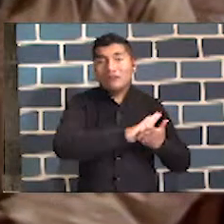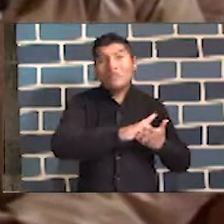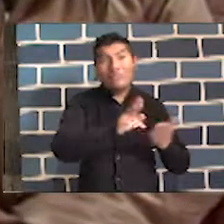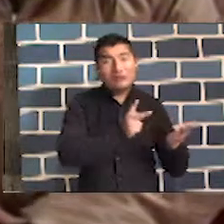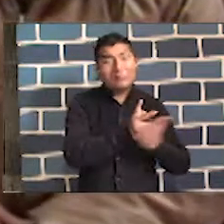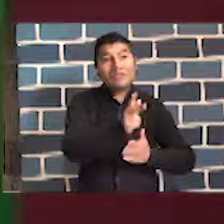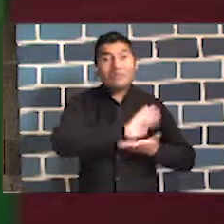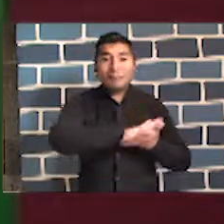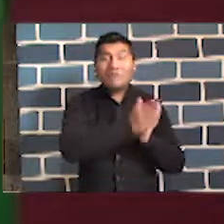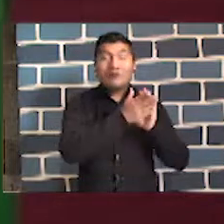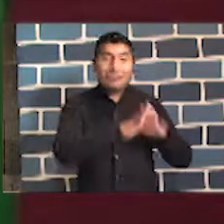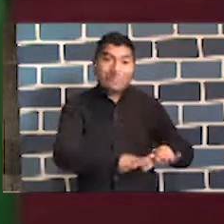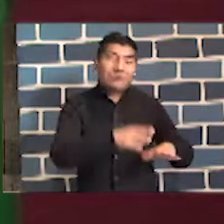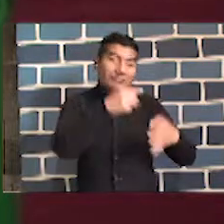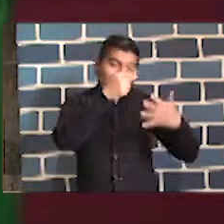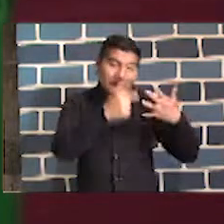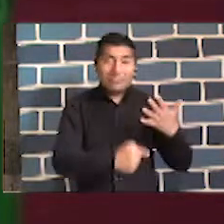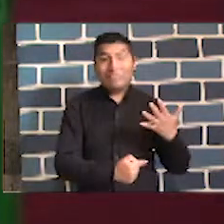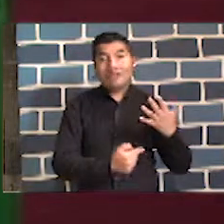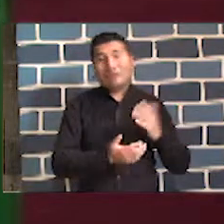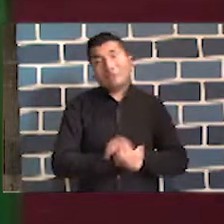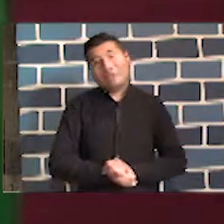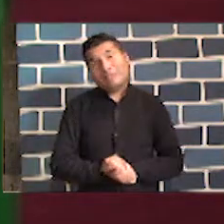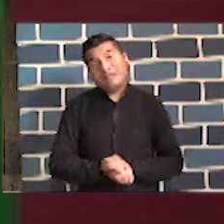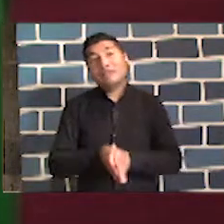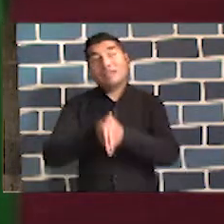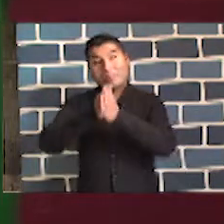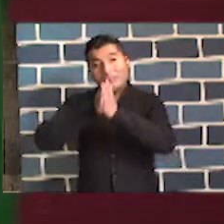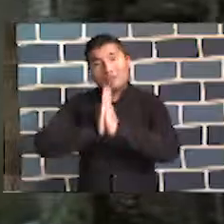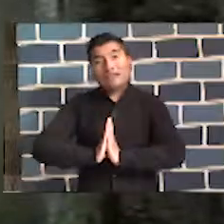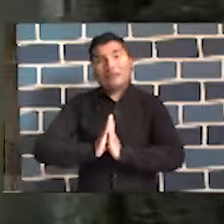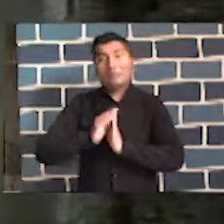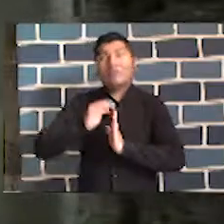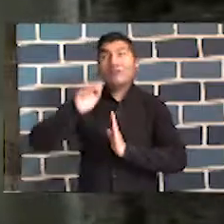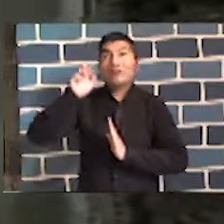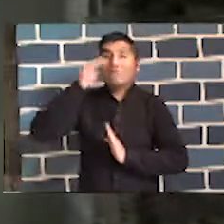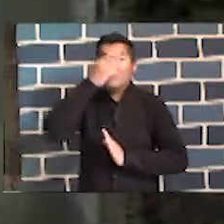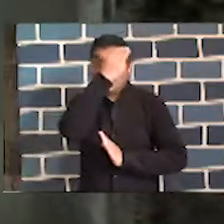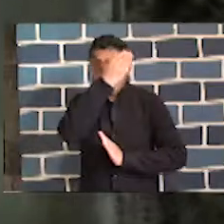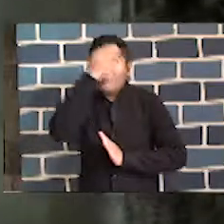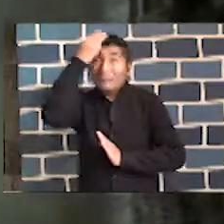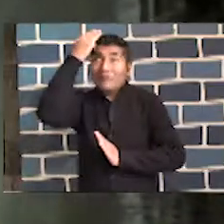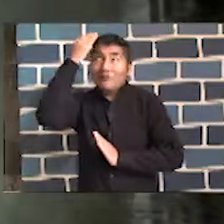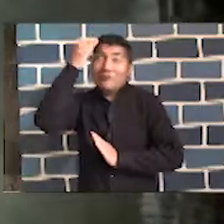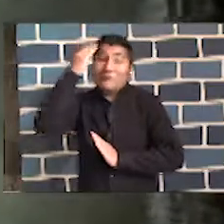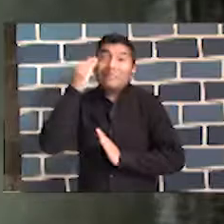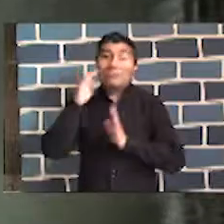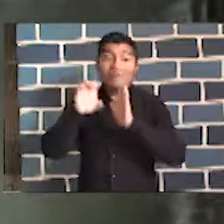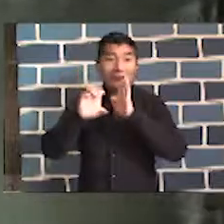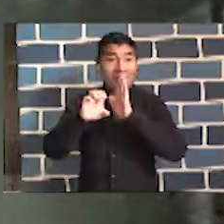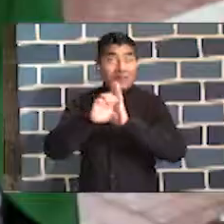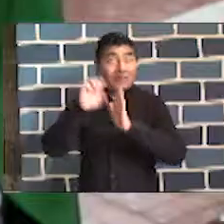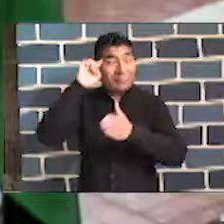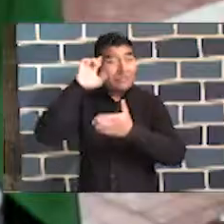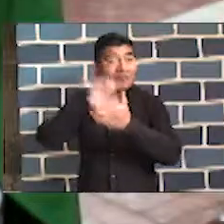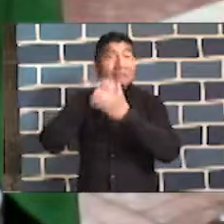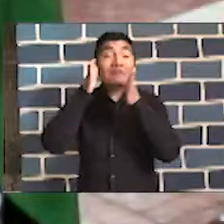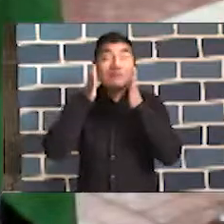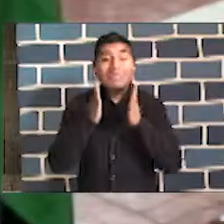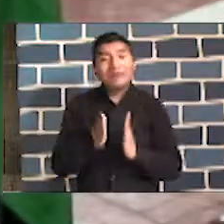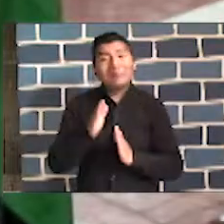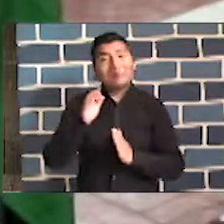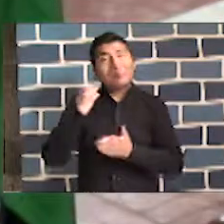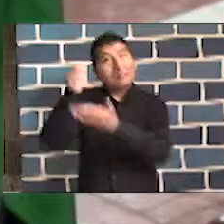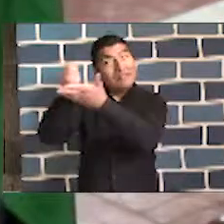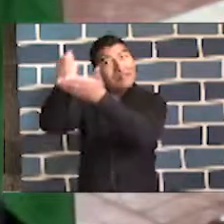verdadera paz, etc. Pidamos que por la intercesión de María, ejemplo de creyente, nos ayude